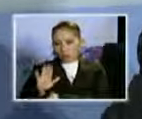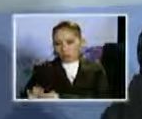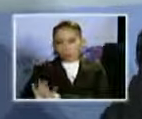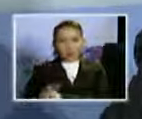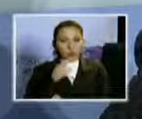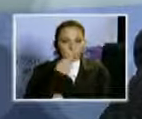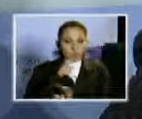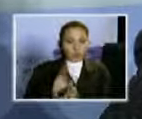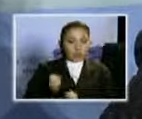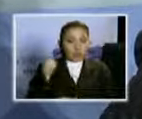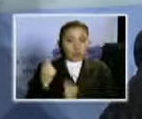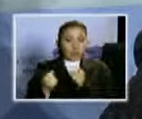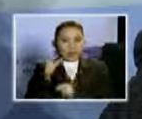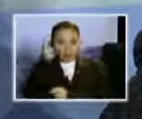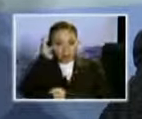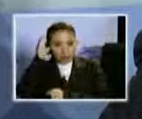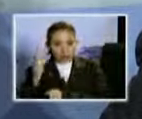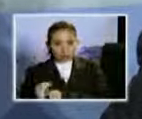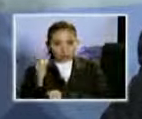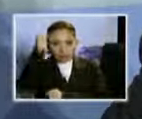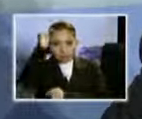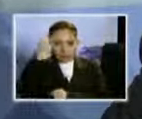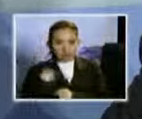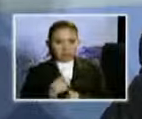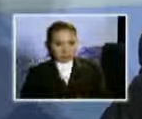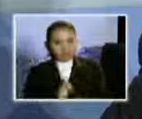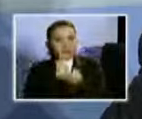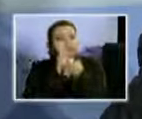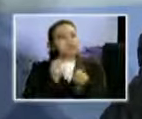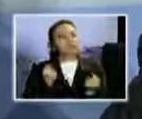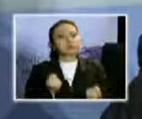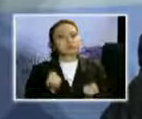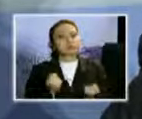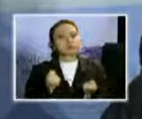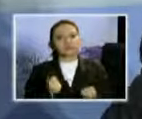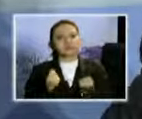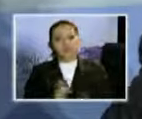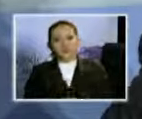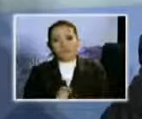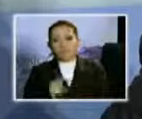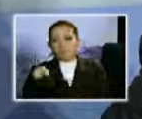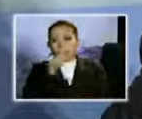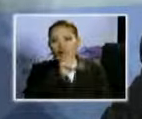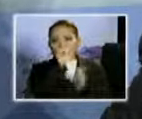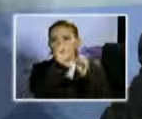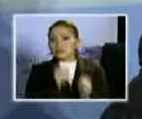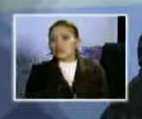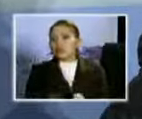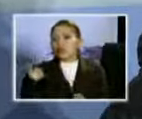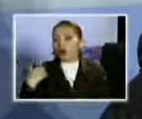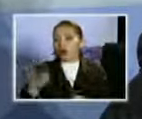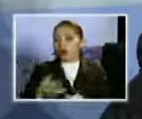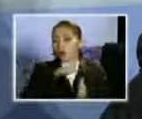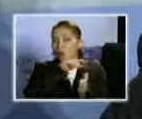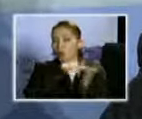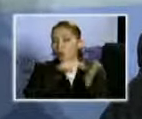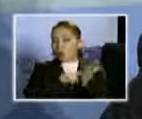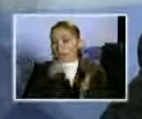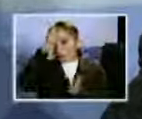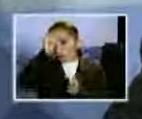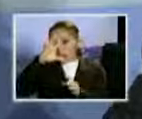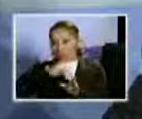y algunos de ellos, como Corea del Norte, han desafiado de manera frontal el sistema establecido en el Tratado de